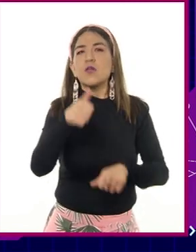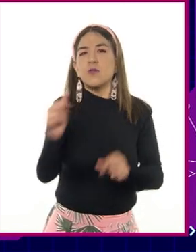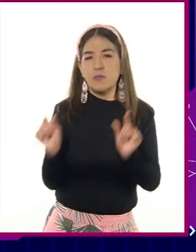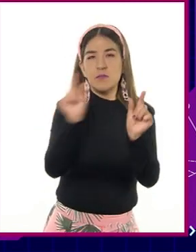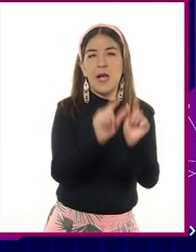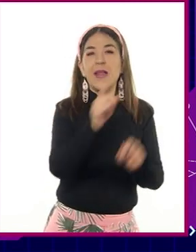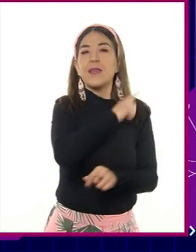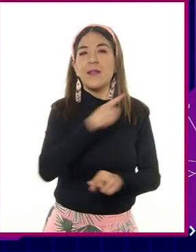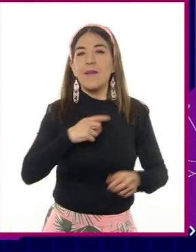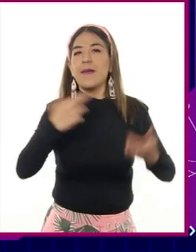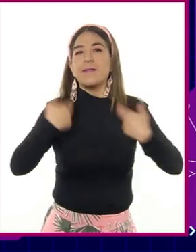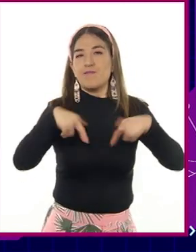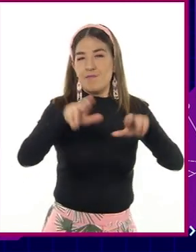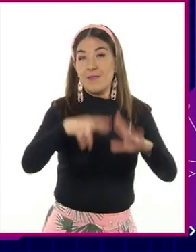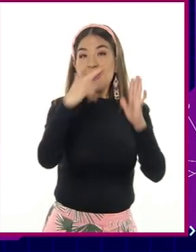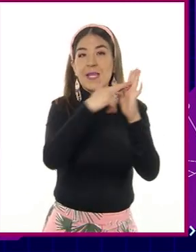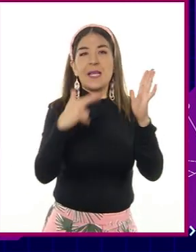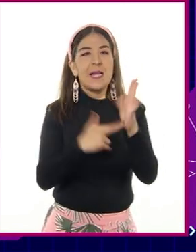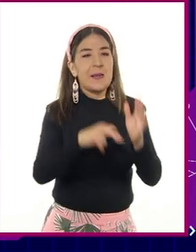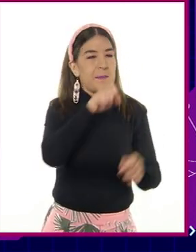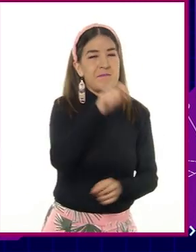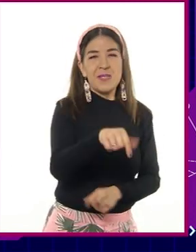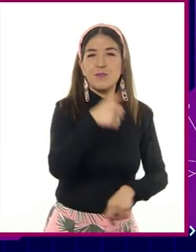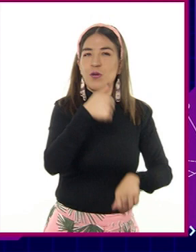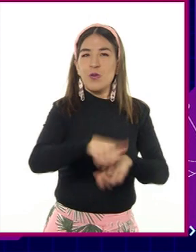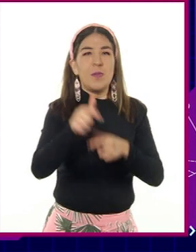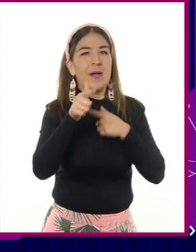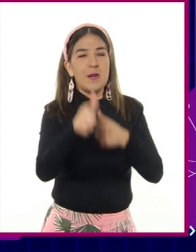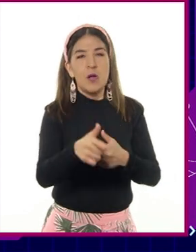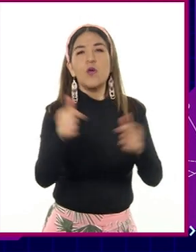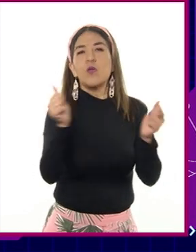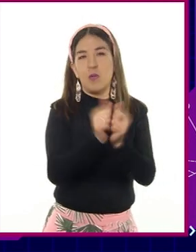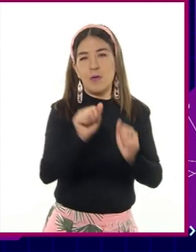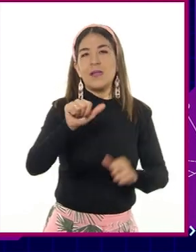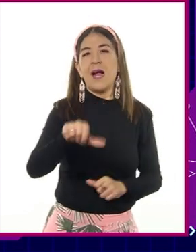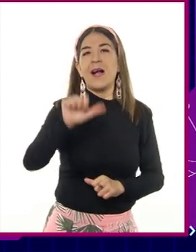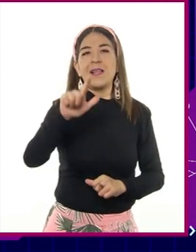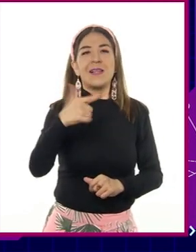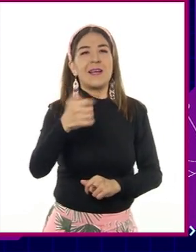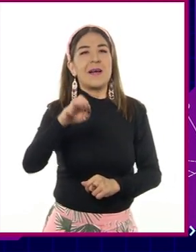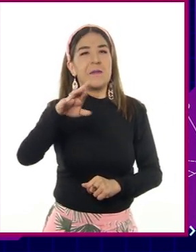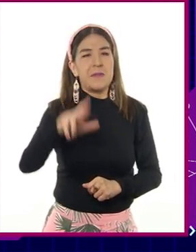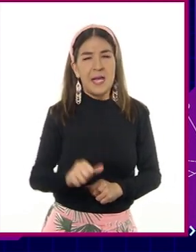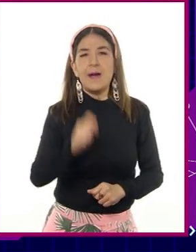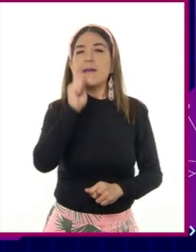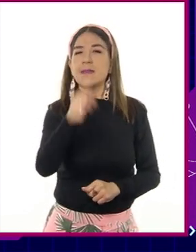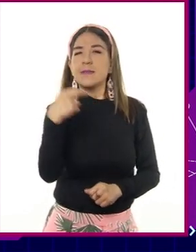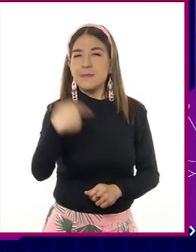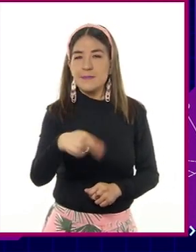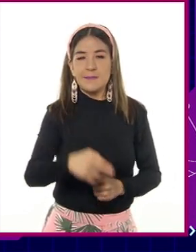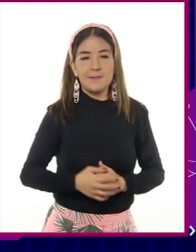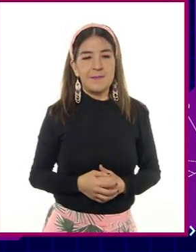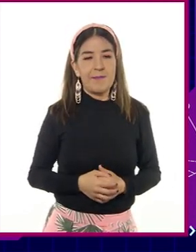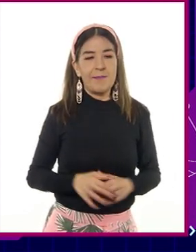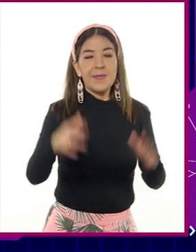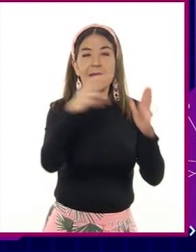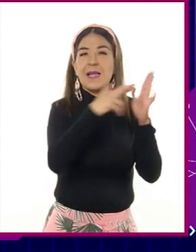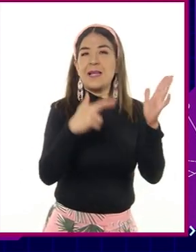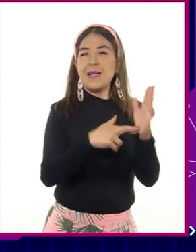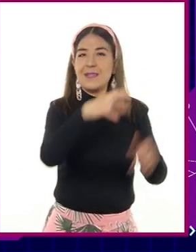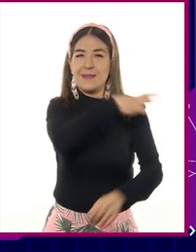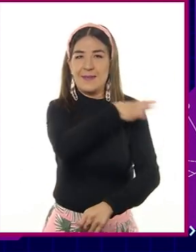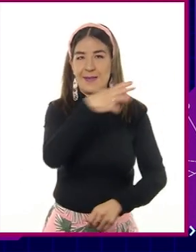conveniente representar la regla de la misma con una expresión algebraica. A esta expresión se le conoce como regla